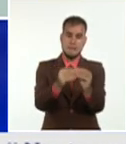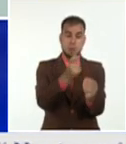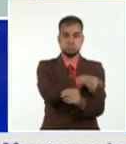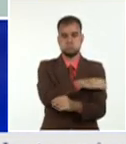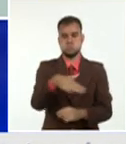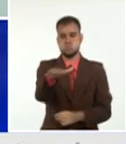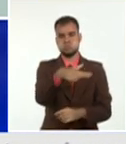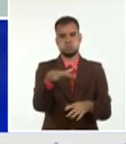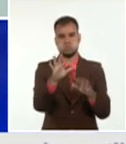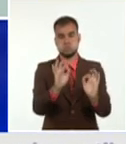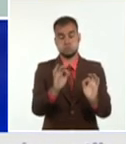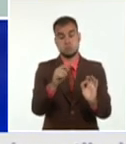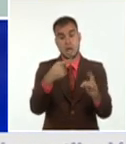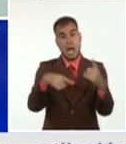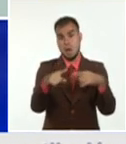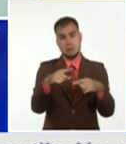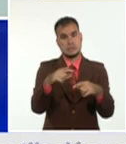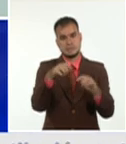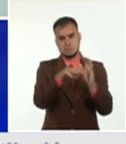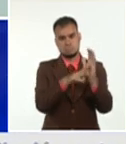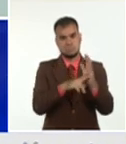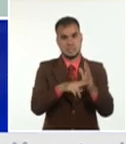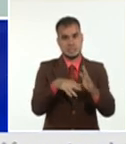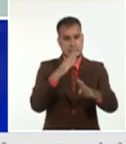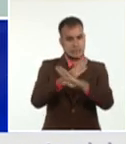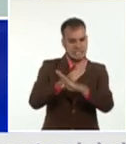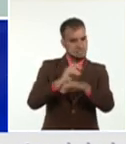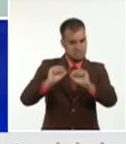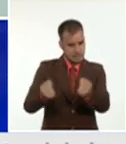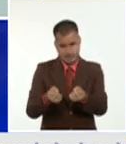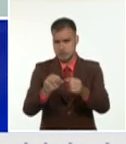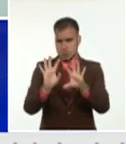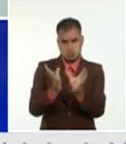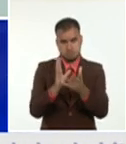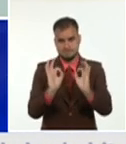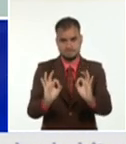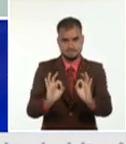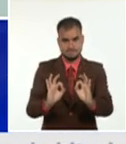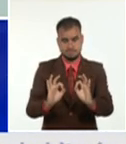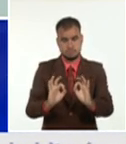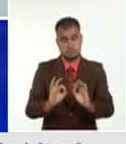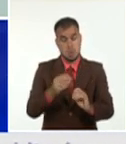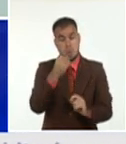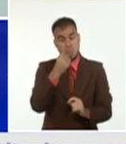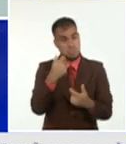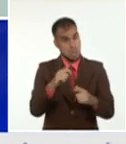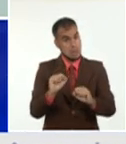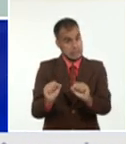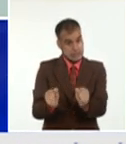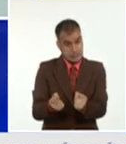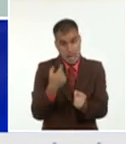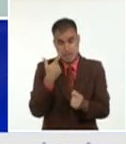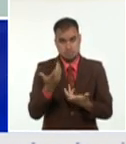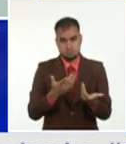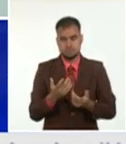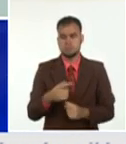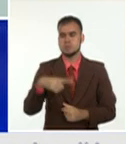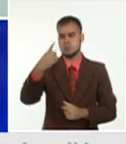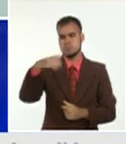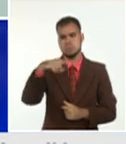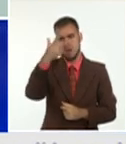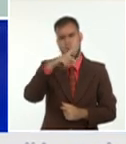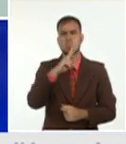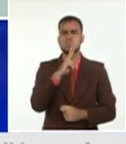obligado a adoptar ahí medidas de mucho rigor y tal vez haya que incrementarlas. Aguada de Pasajeros con